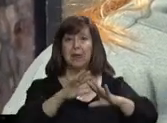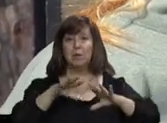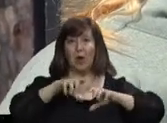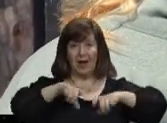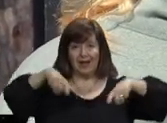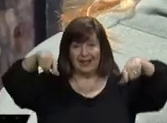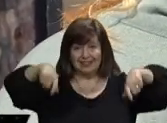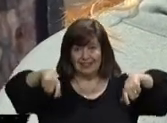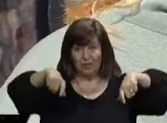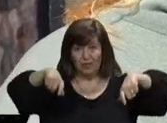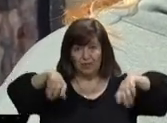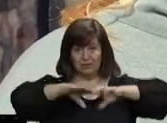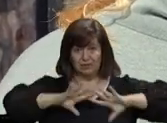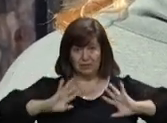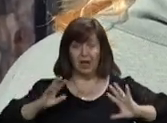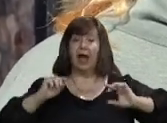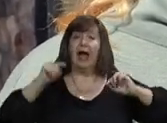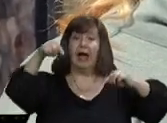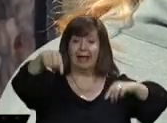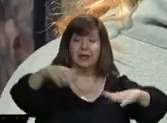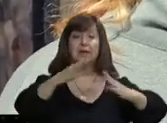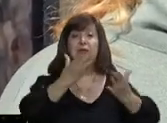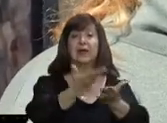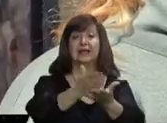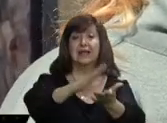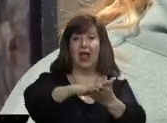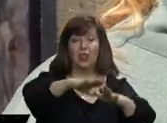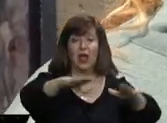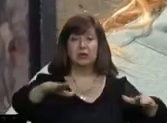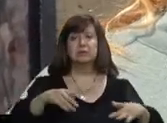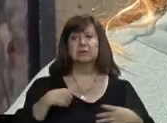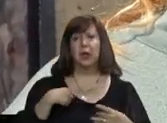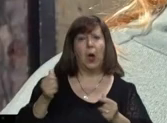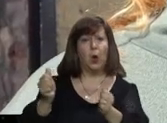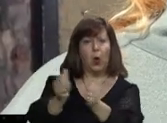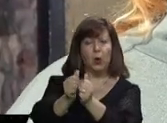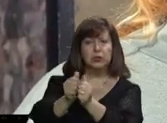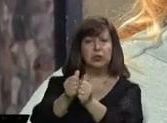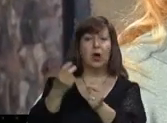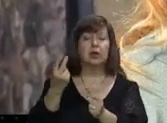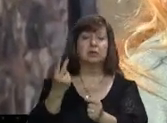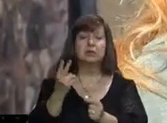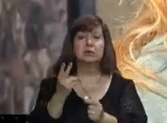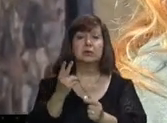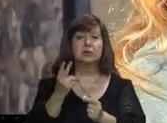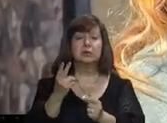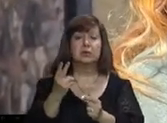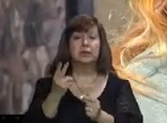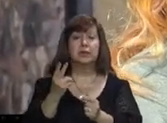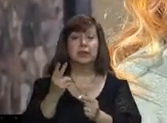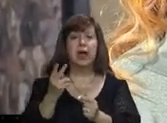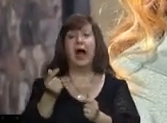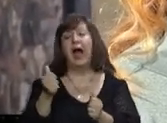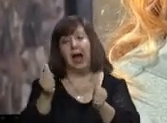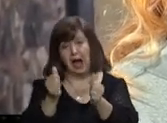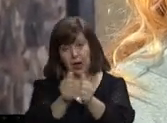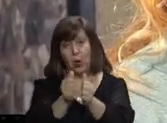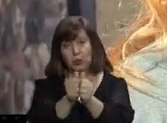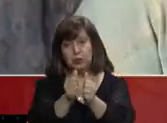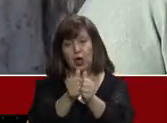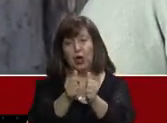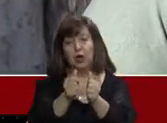estadio ahí estaba ella con una pareja con su pareja que es una